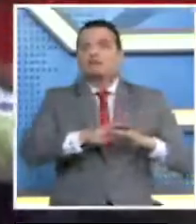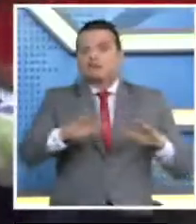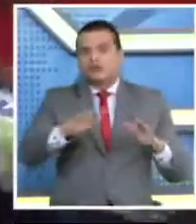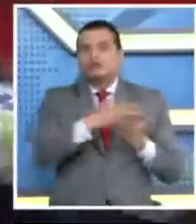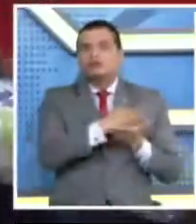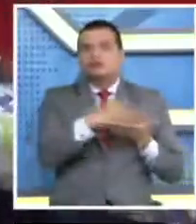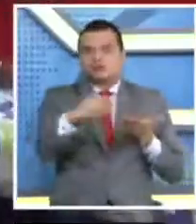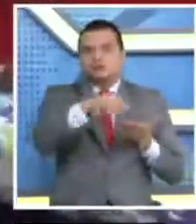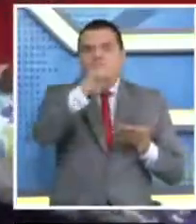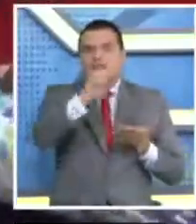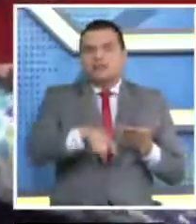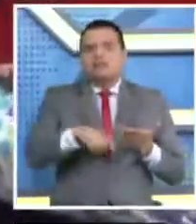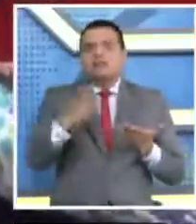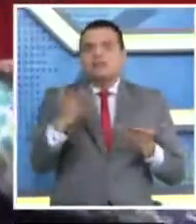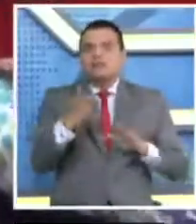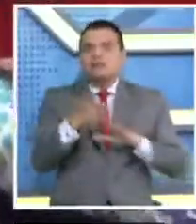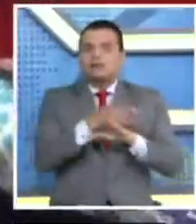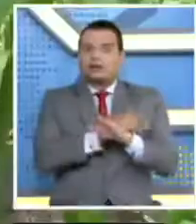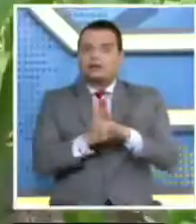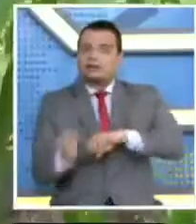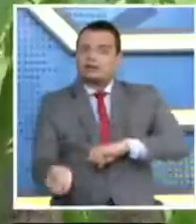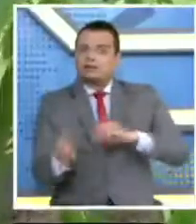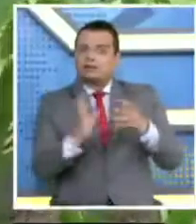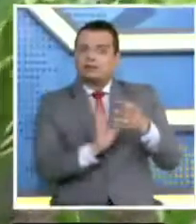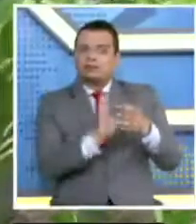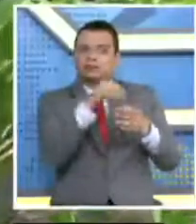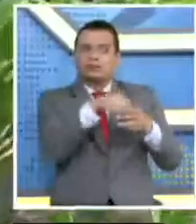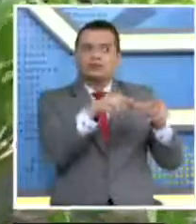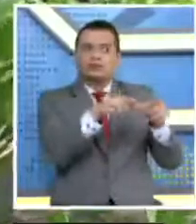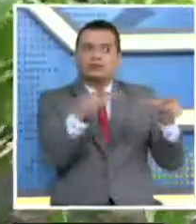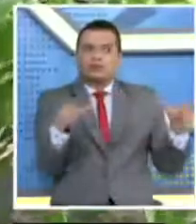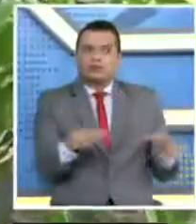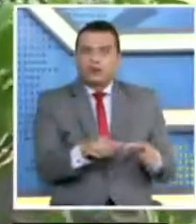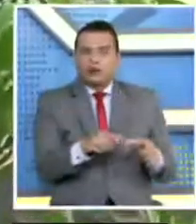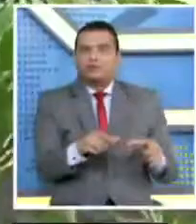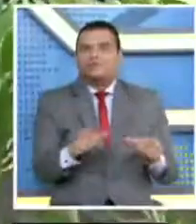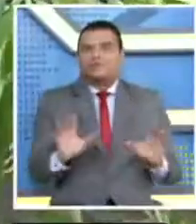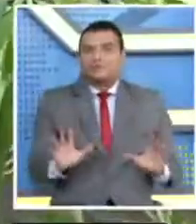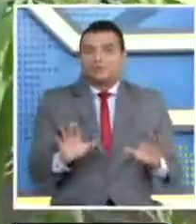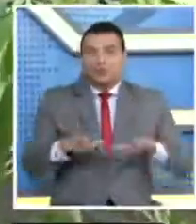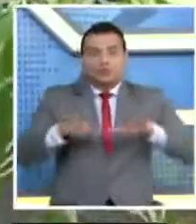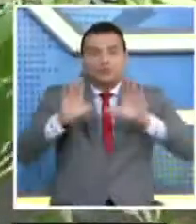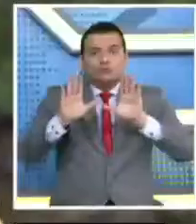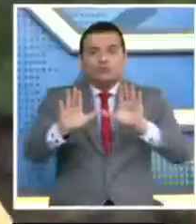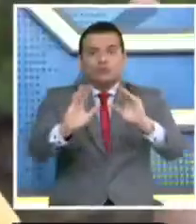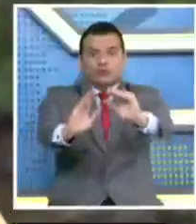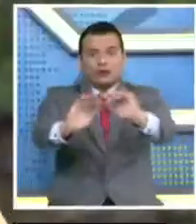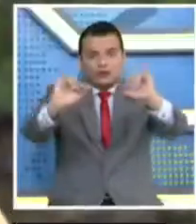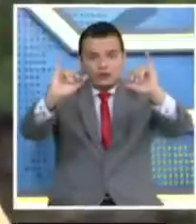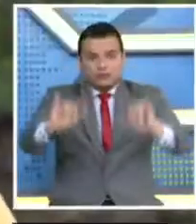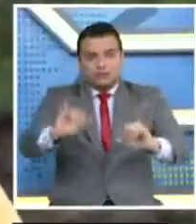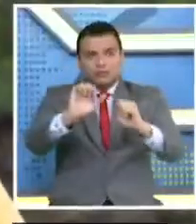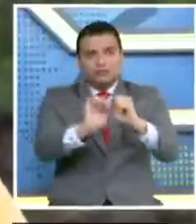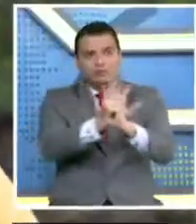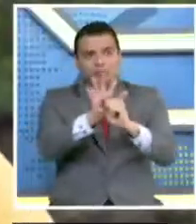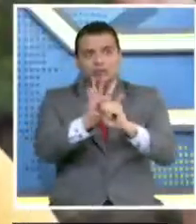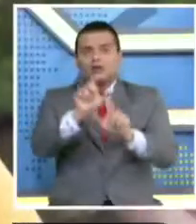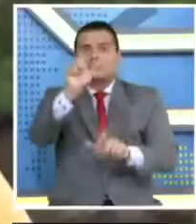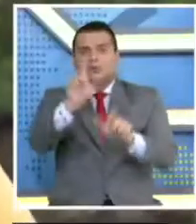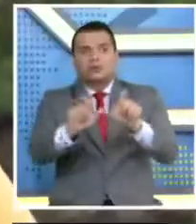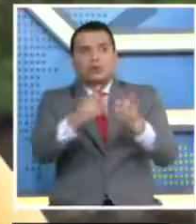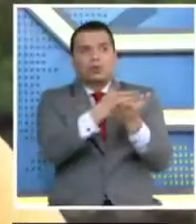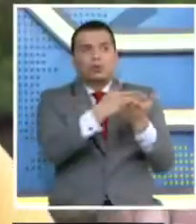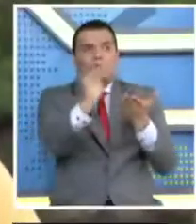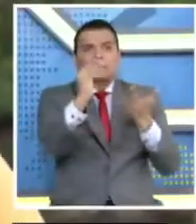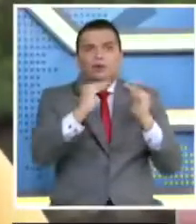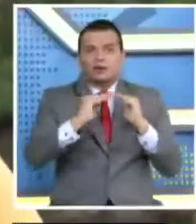ser desalojadas, tendrían que haber sido reubicadas en un lugar, pero no puede ser que en el marco de una pandemia estas personas se vayan a quedar en la